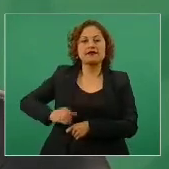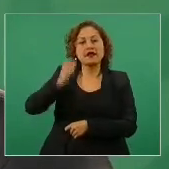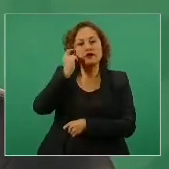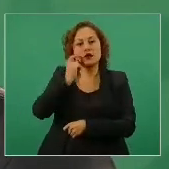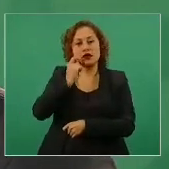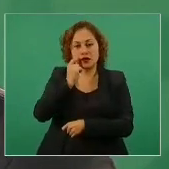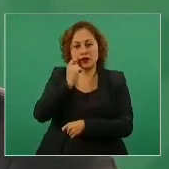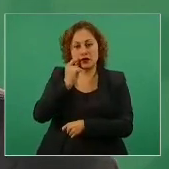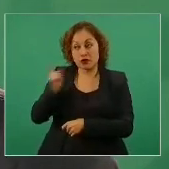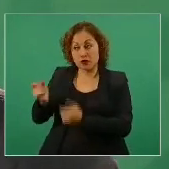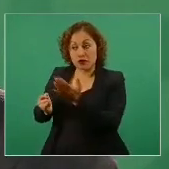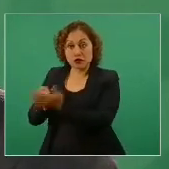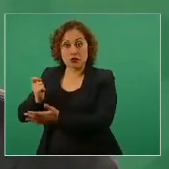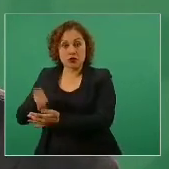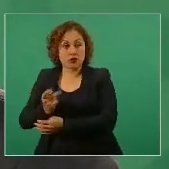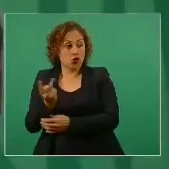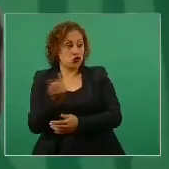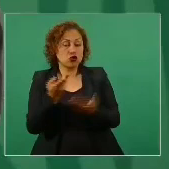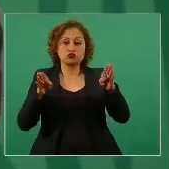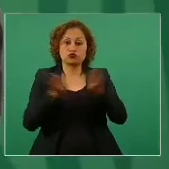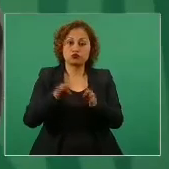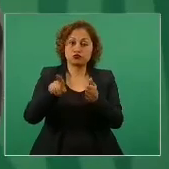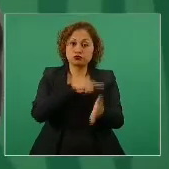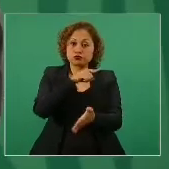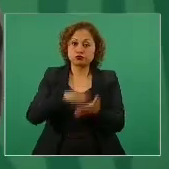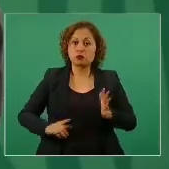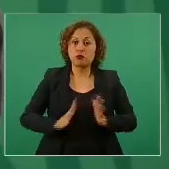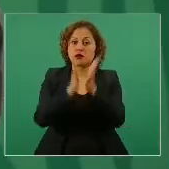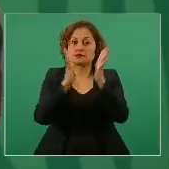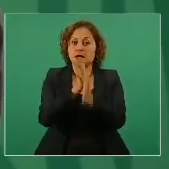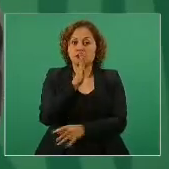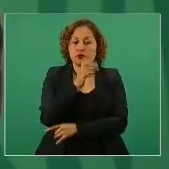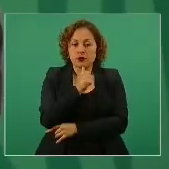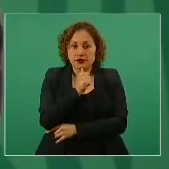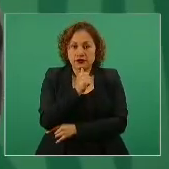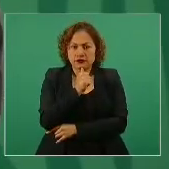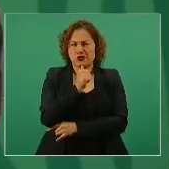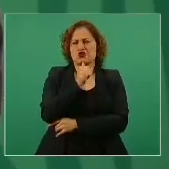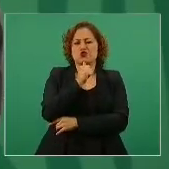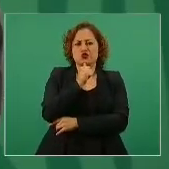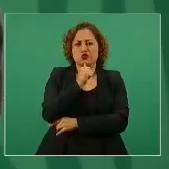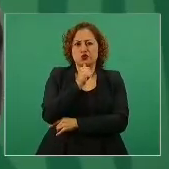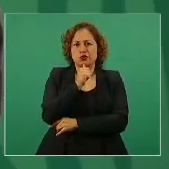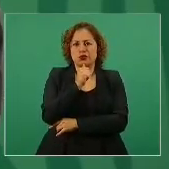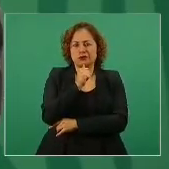cancele su registro para participar.